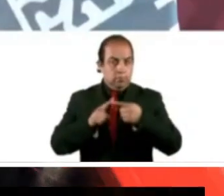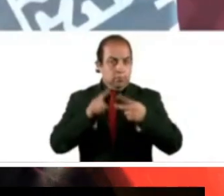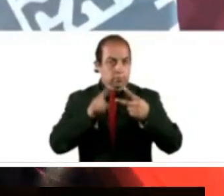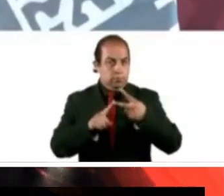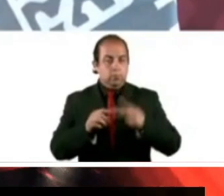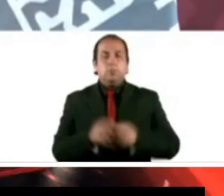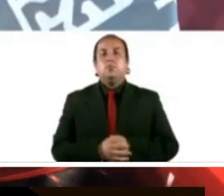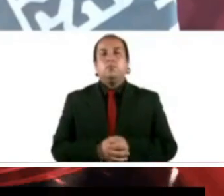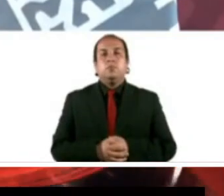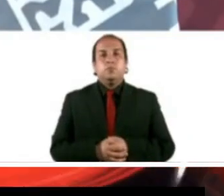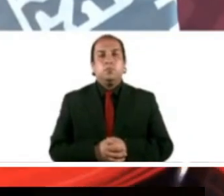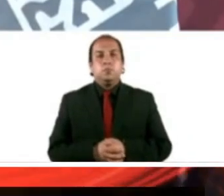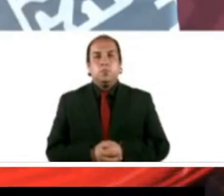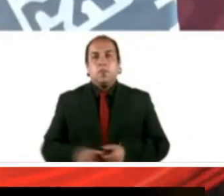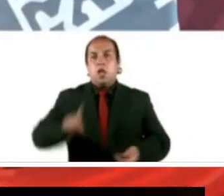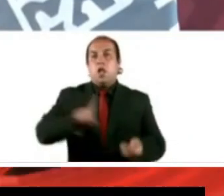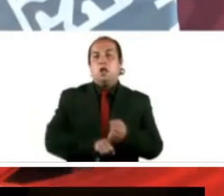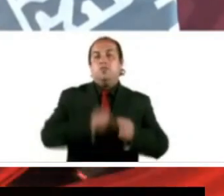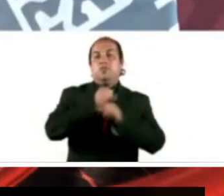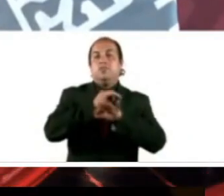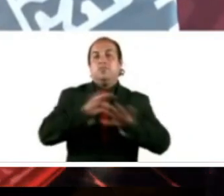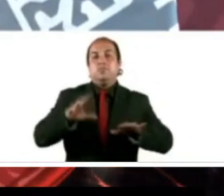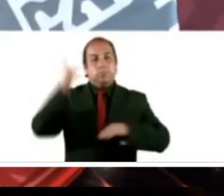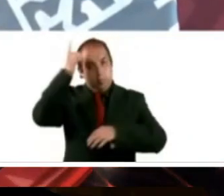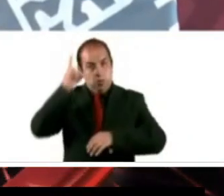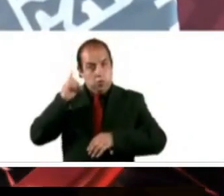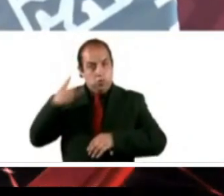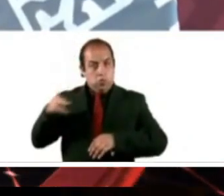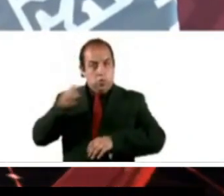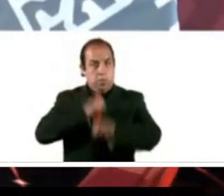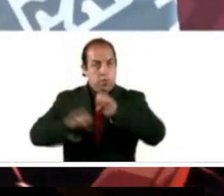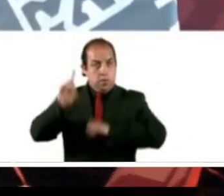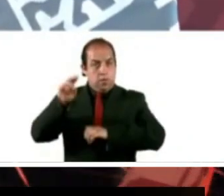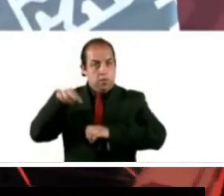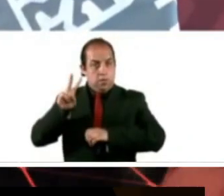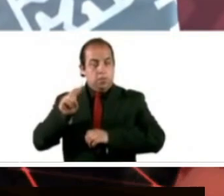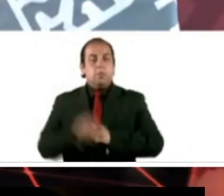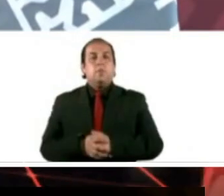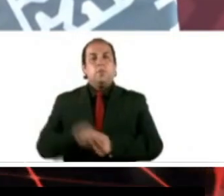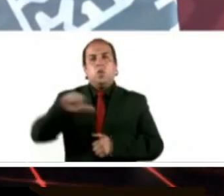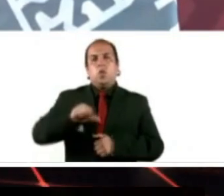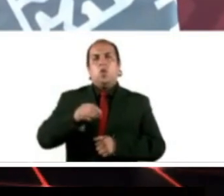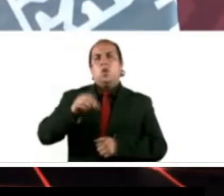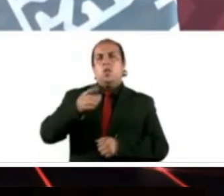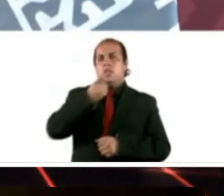Segundo, en el propio reporte, inclusive lo dice hoy el reportaje,